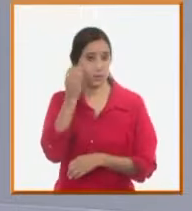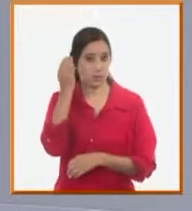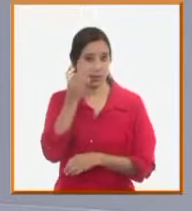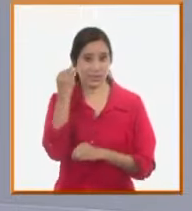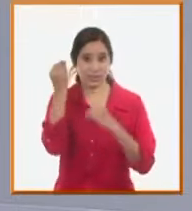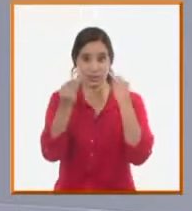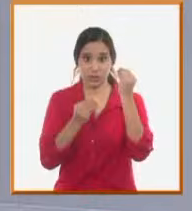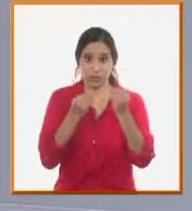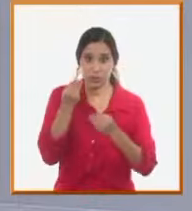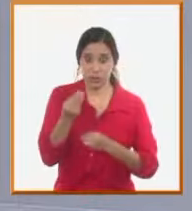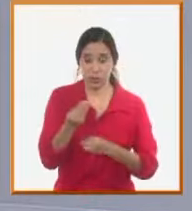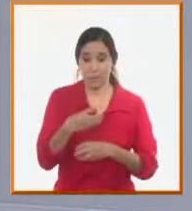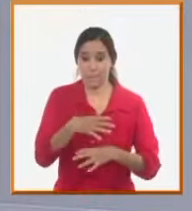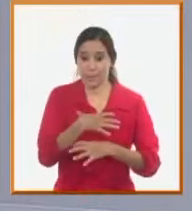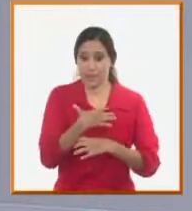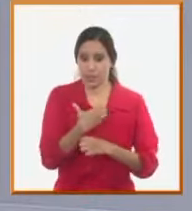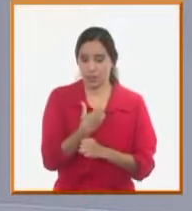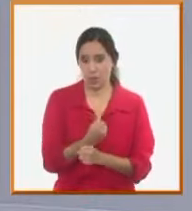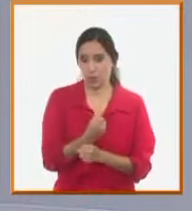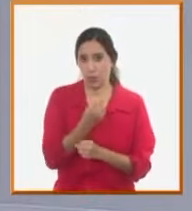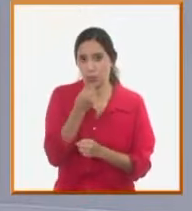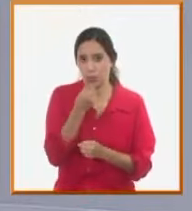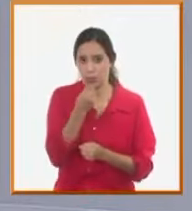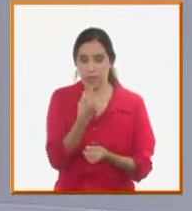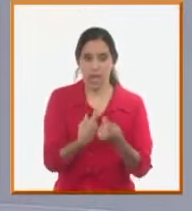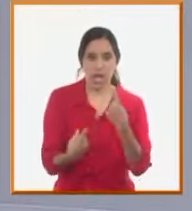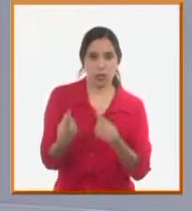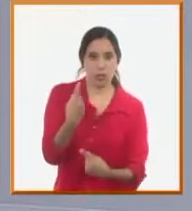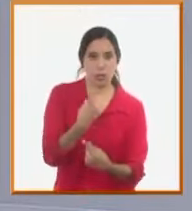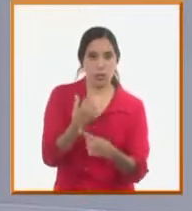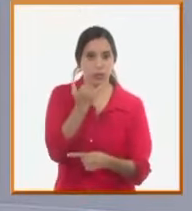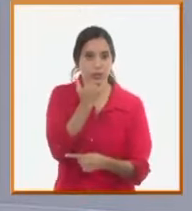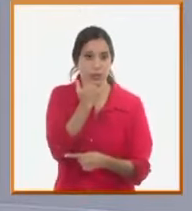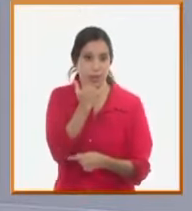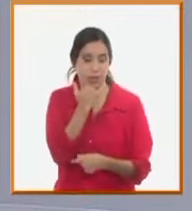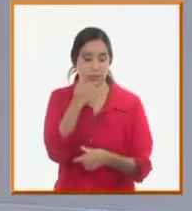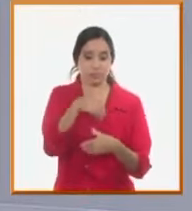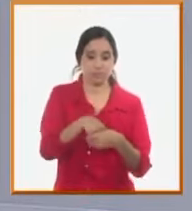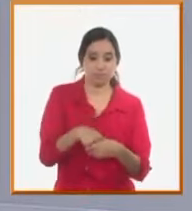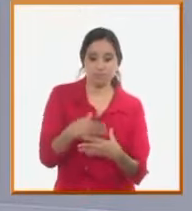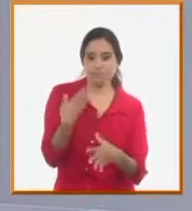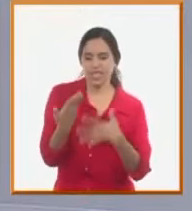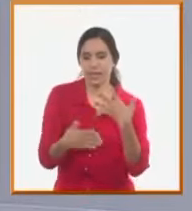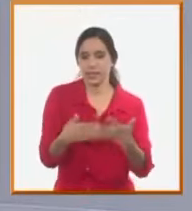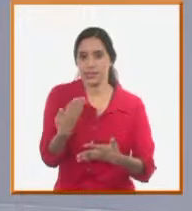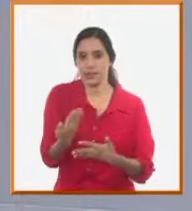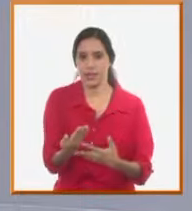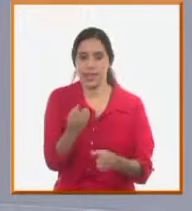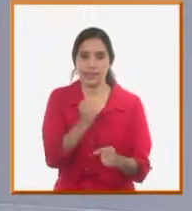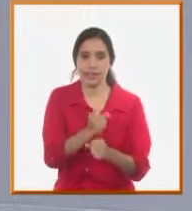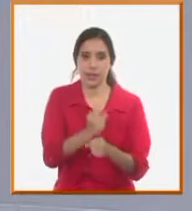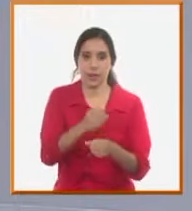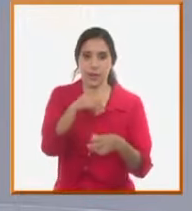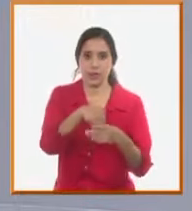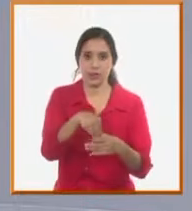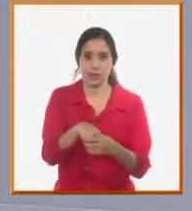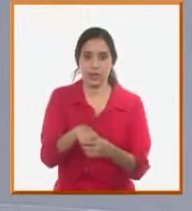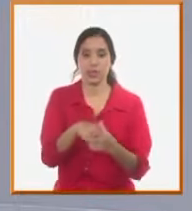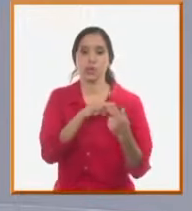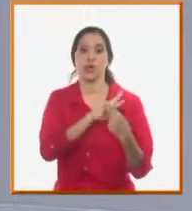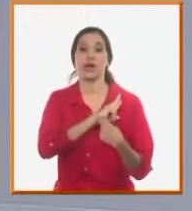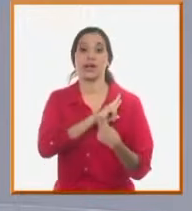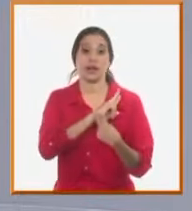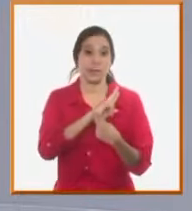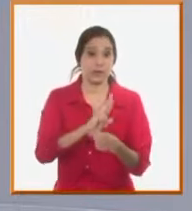pudiera sufrir un daño o que por el ejercicio de determinada actividad pudiera ser declarado civilmente responsable, que